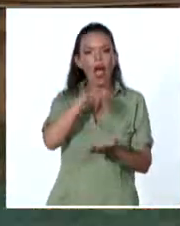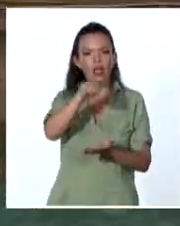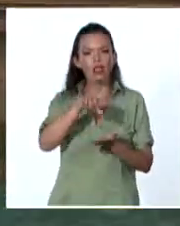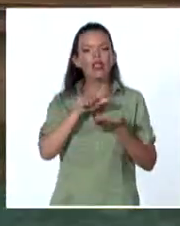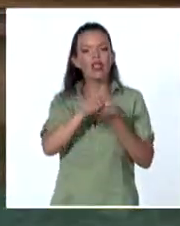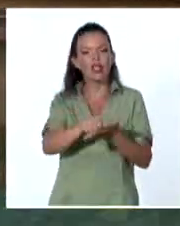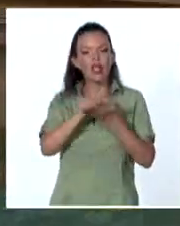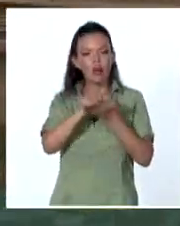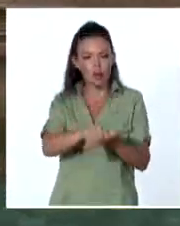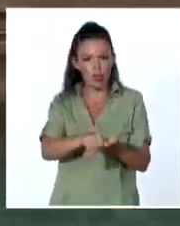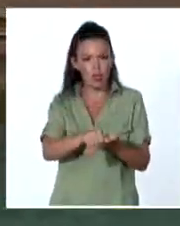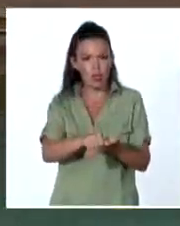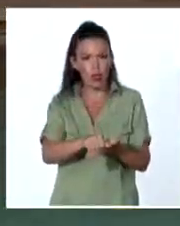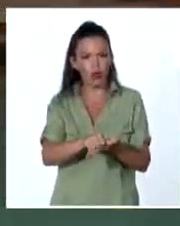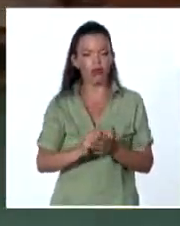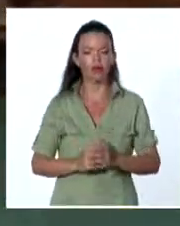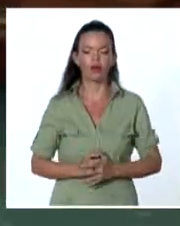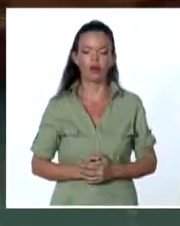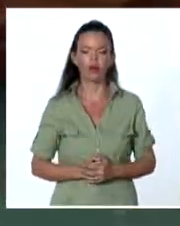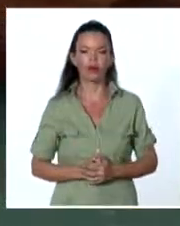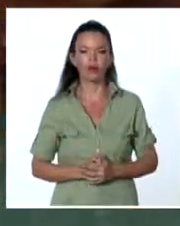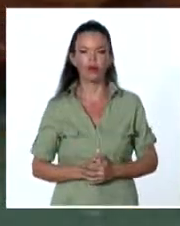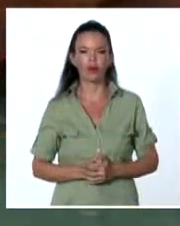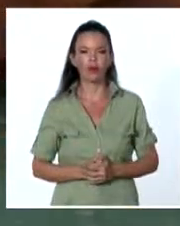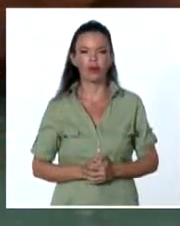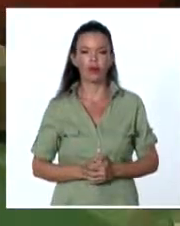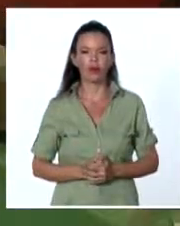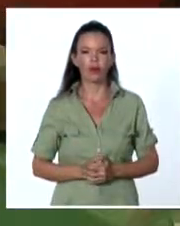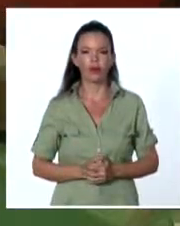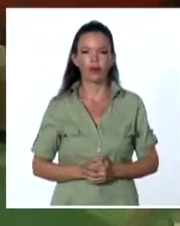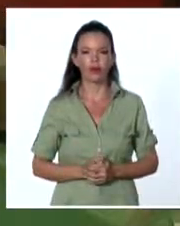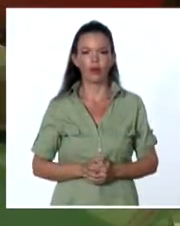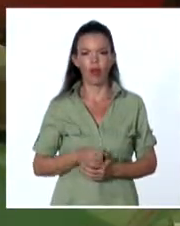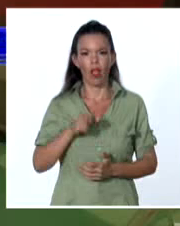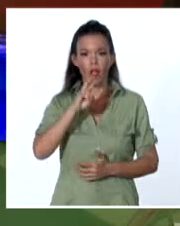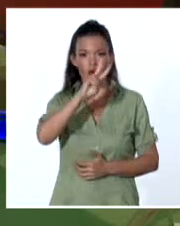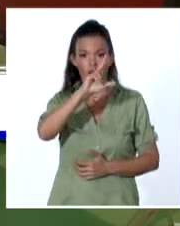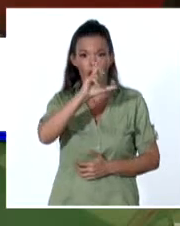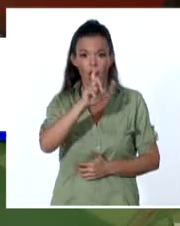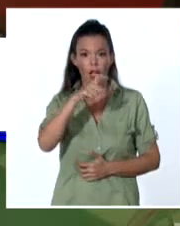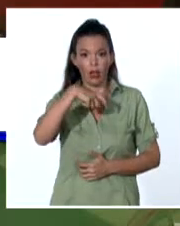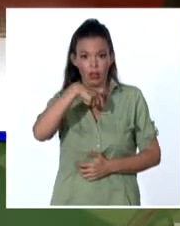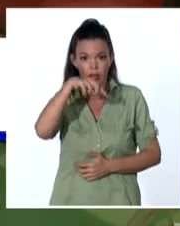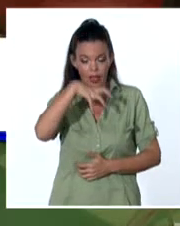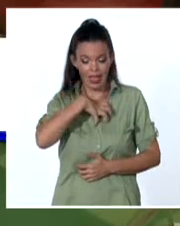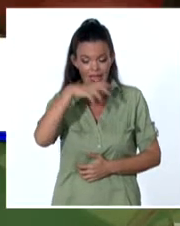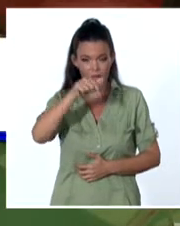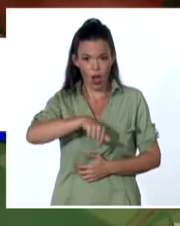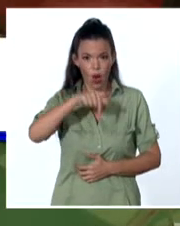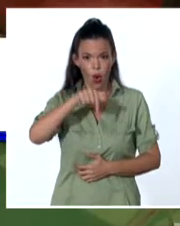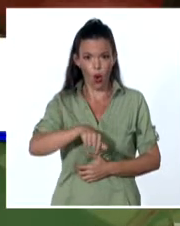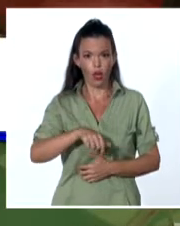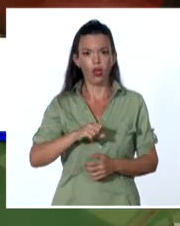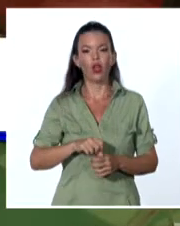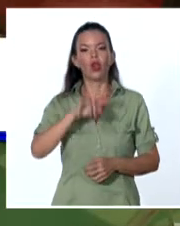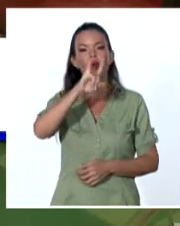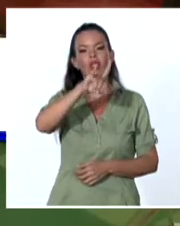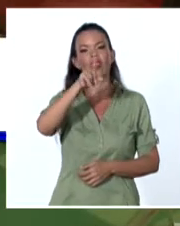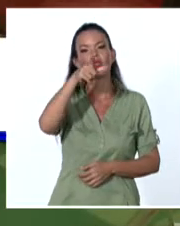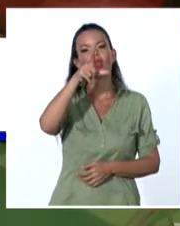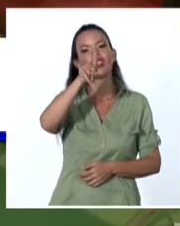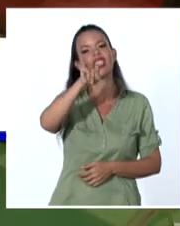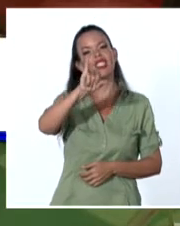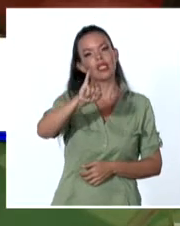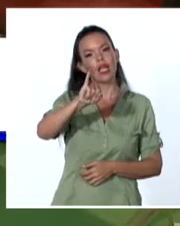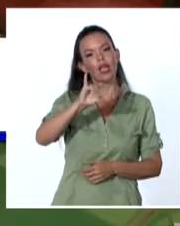a lo largo de toda la provincia. Villa Clara cuenta hoy con un total de 916 comercios de caja extra distribuidos por toda la